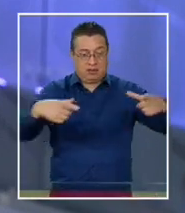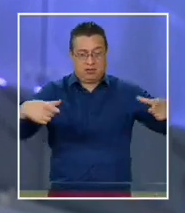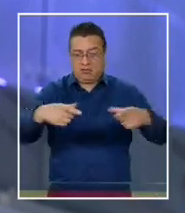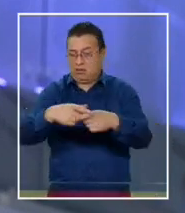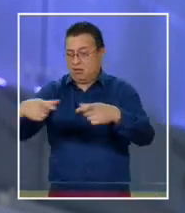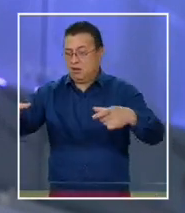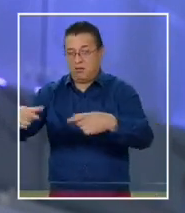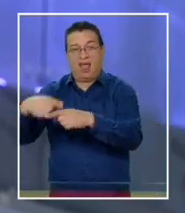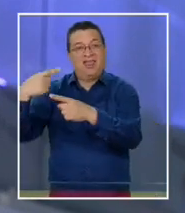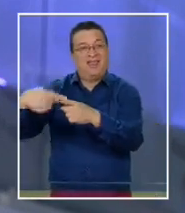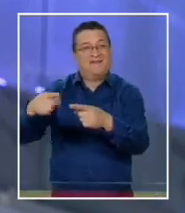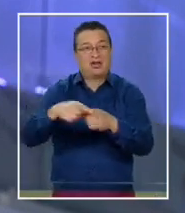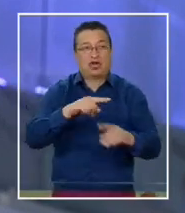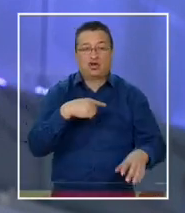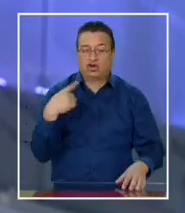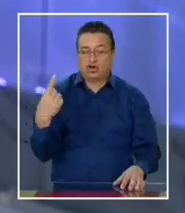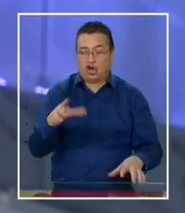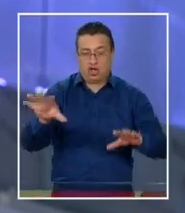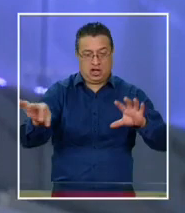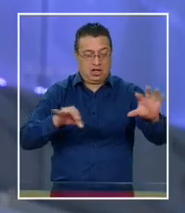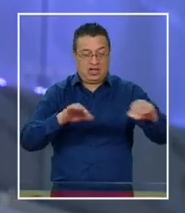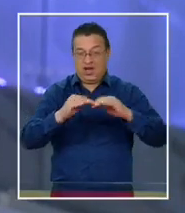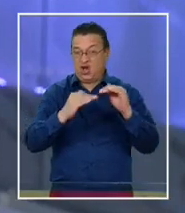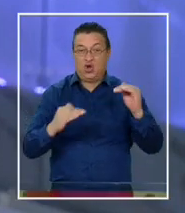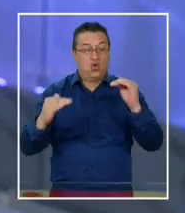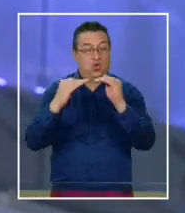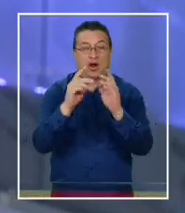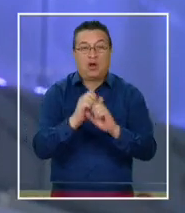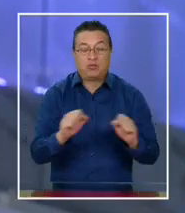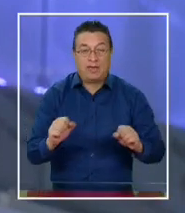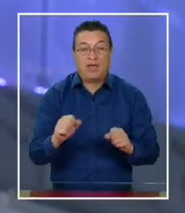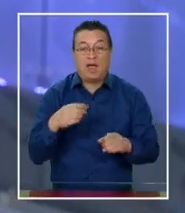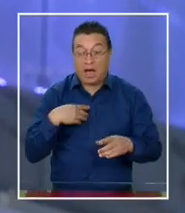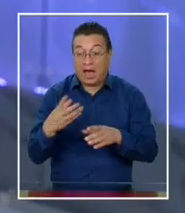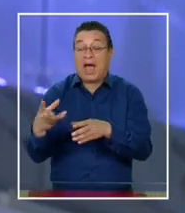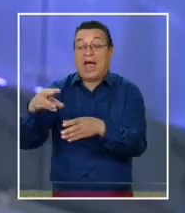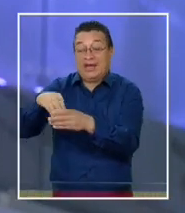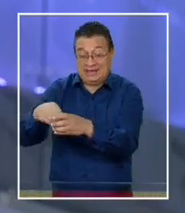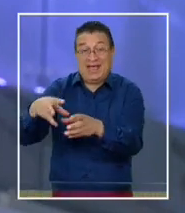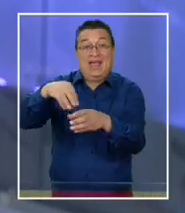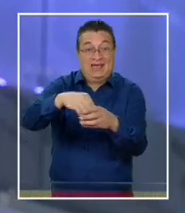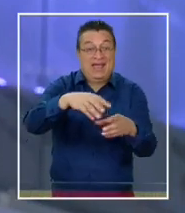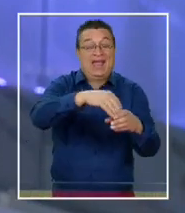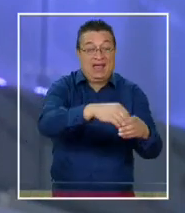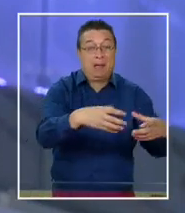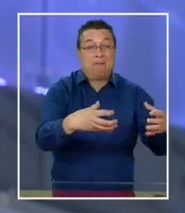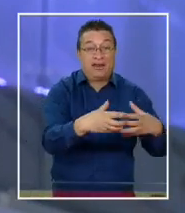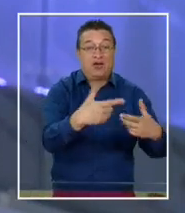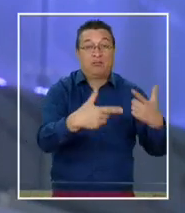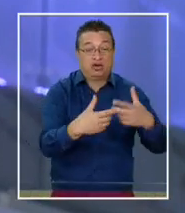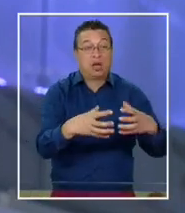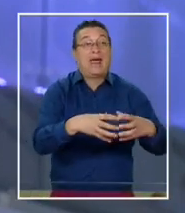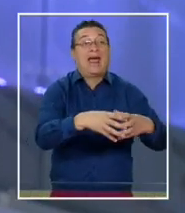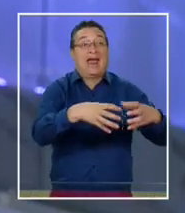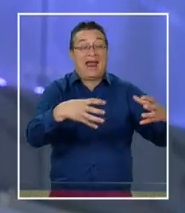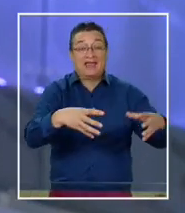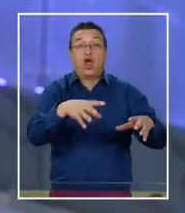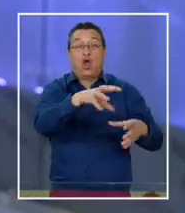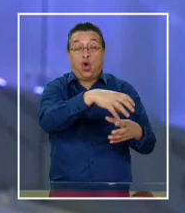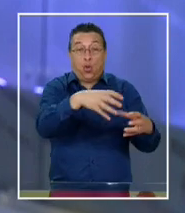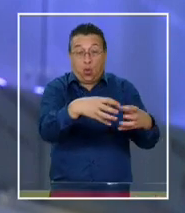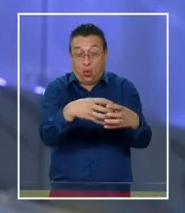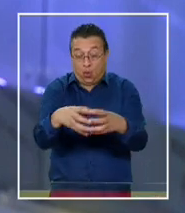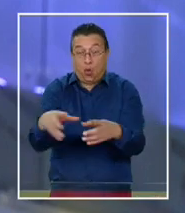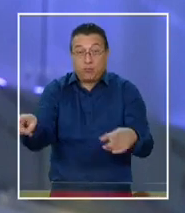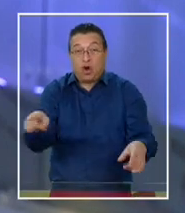entonces que no los puedes todo representar de la misma manera al interior de alguno de esos partidos además los más grandes grupos internos